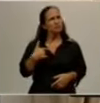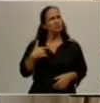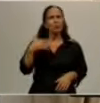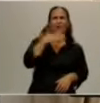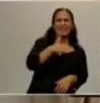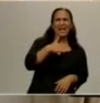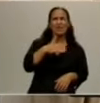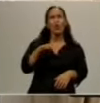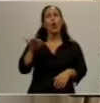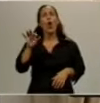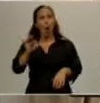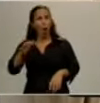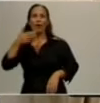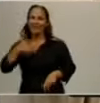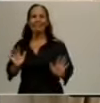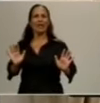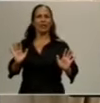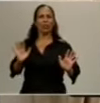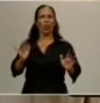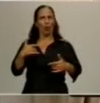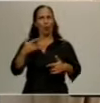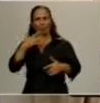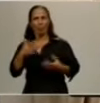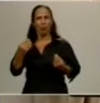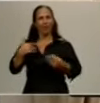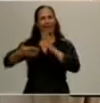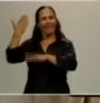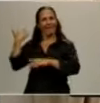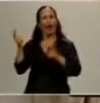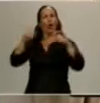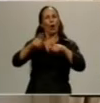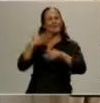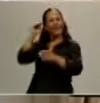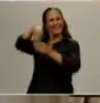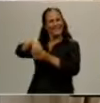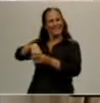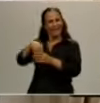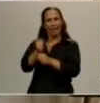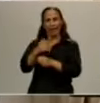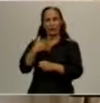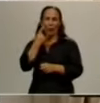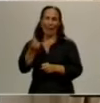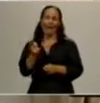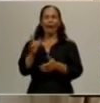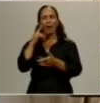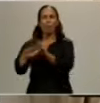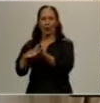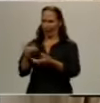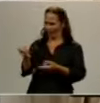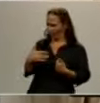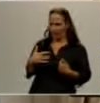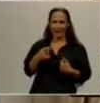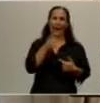entiende. Se entiende porque me tocó participar a mí durante toda la comisión y vi cómo se plantaban pruebas, cómo se creaban pistas que